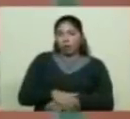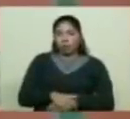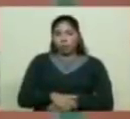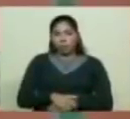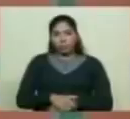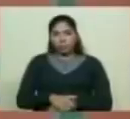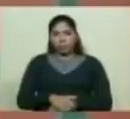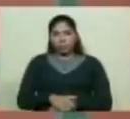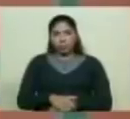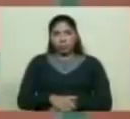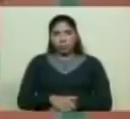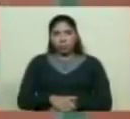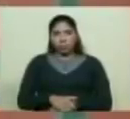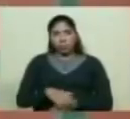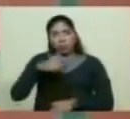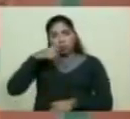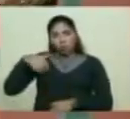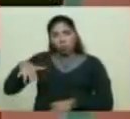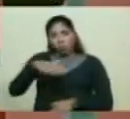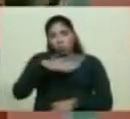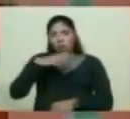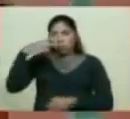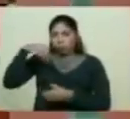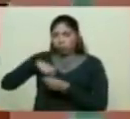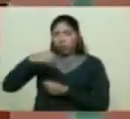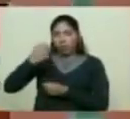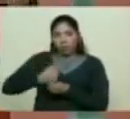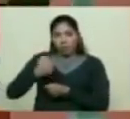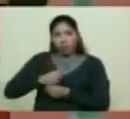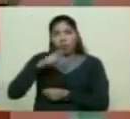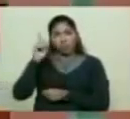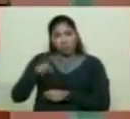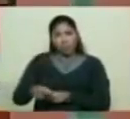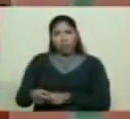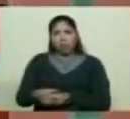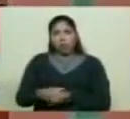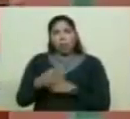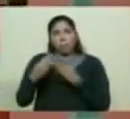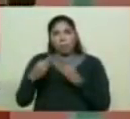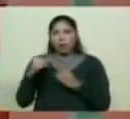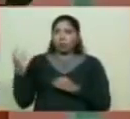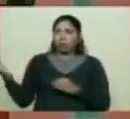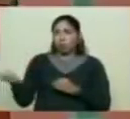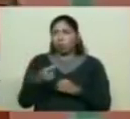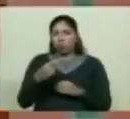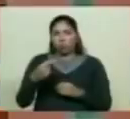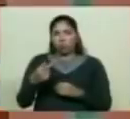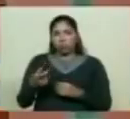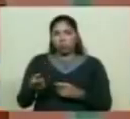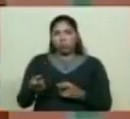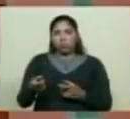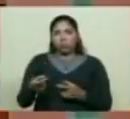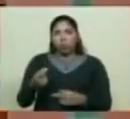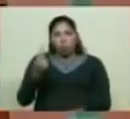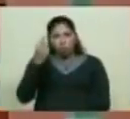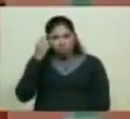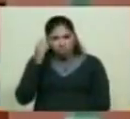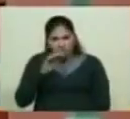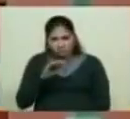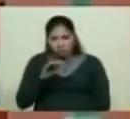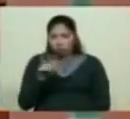en los pueblos en los trabajadores para ir acumulando una fuerza que no solo se halla un día